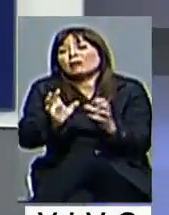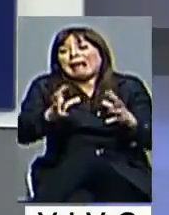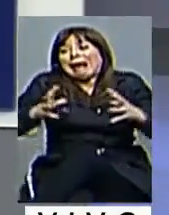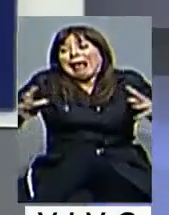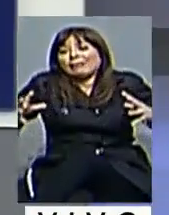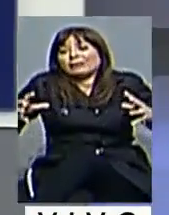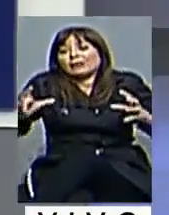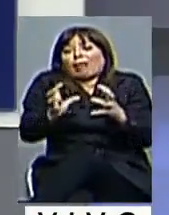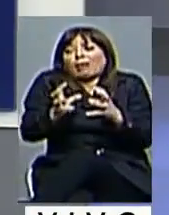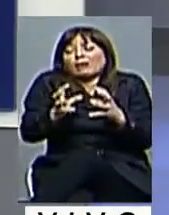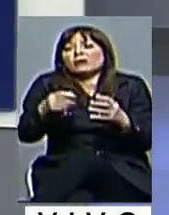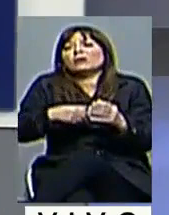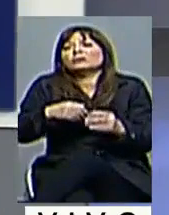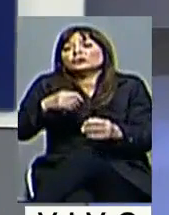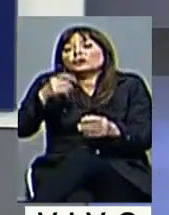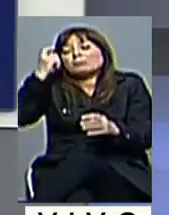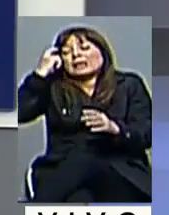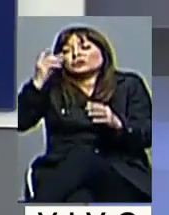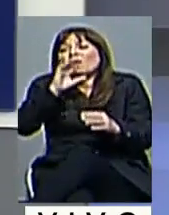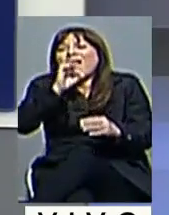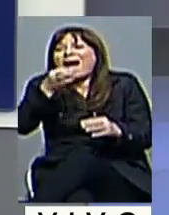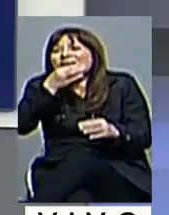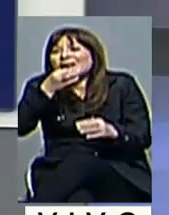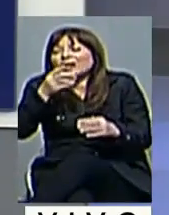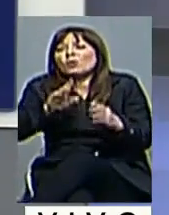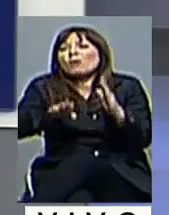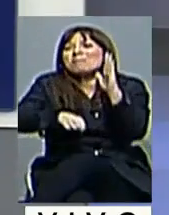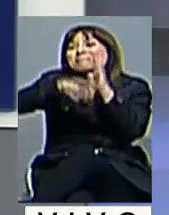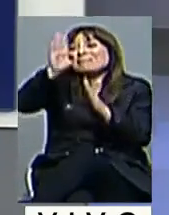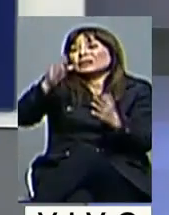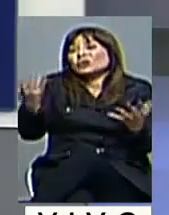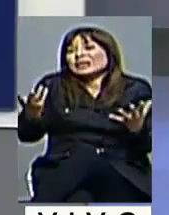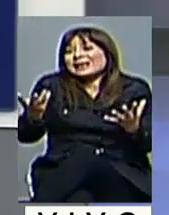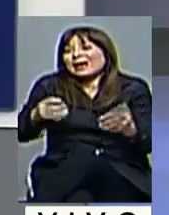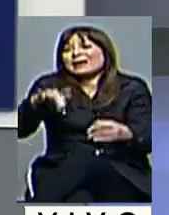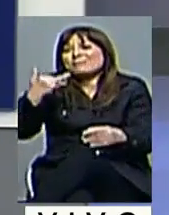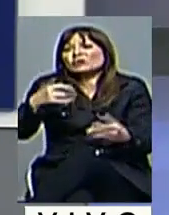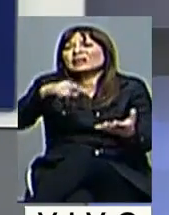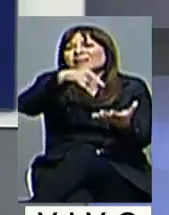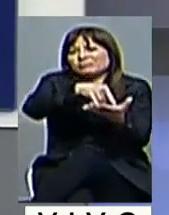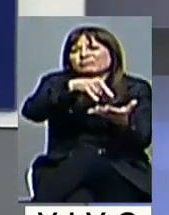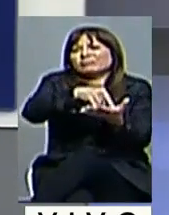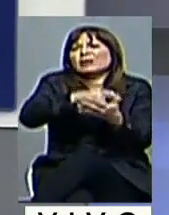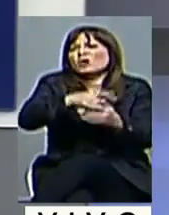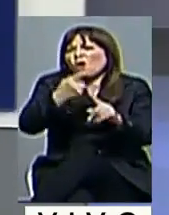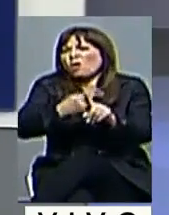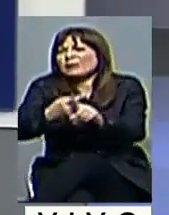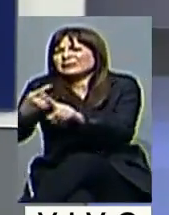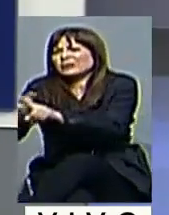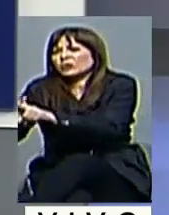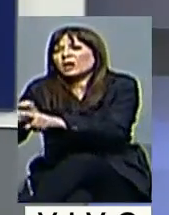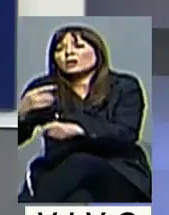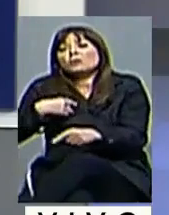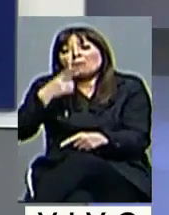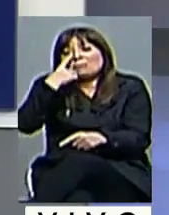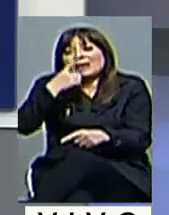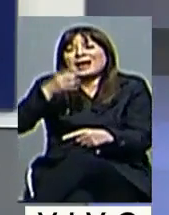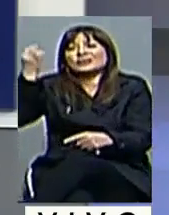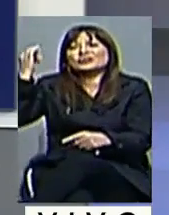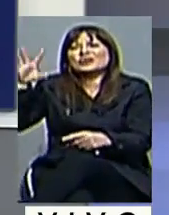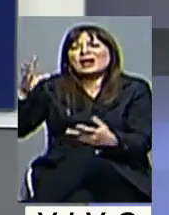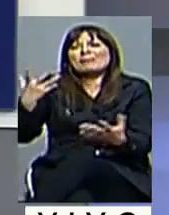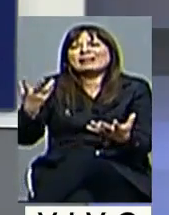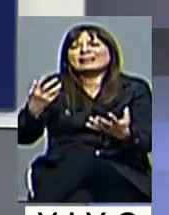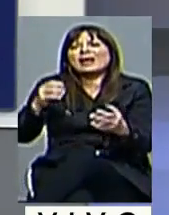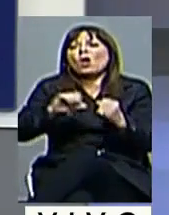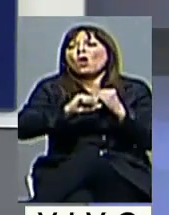de mayorías o conversaciones que van a ser coyunturales dentro del Parlamento como tal. Porque no hay que mirar solamente lo que